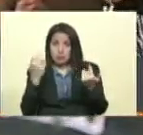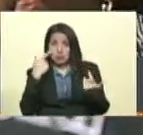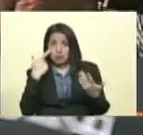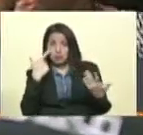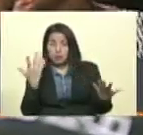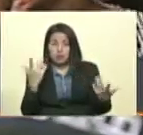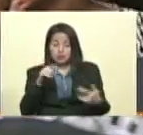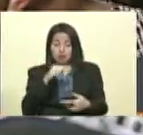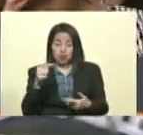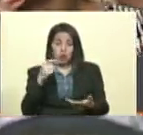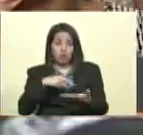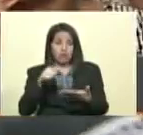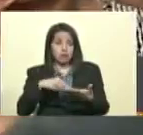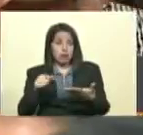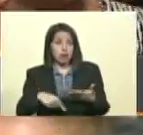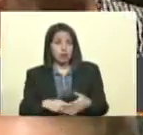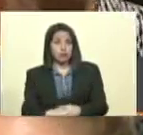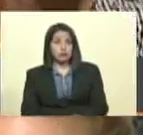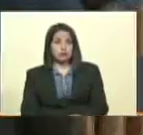considero.